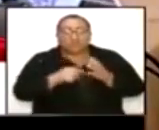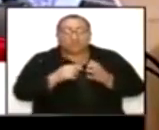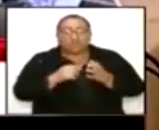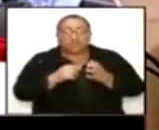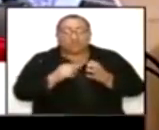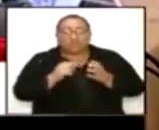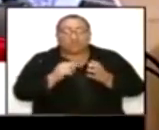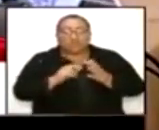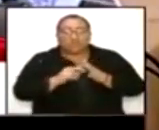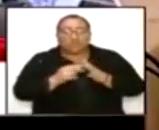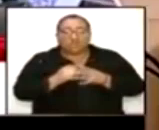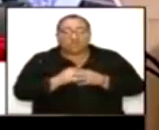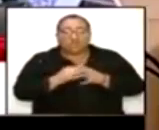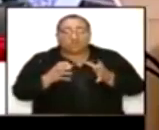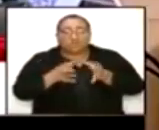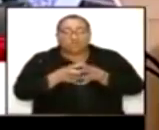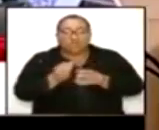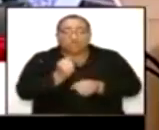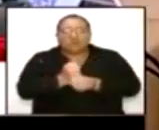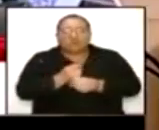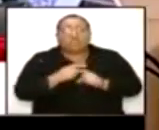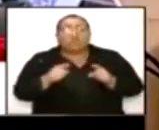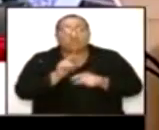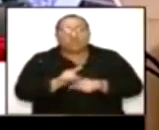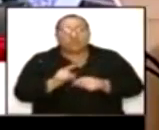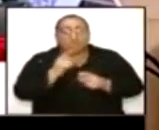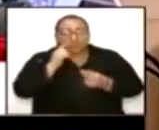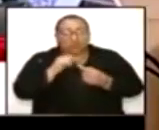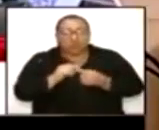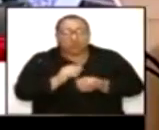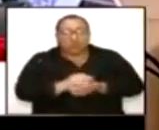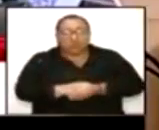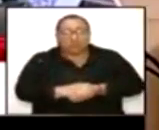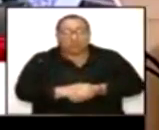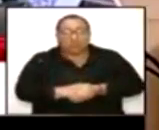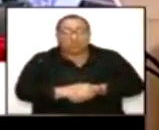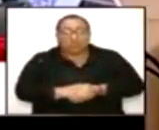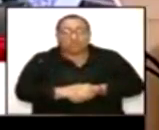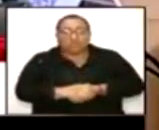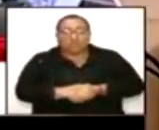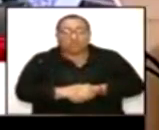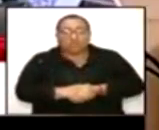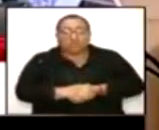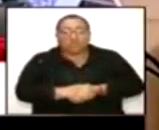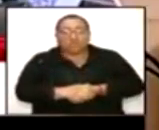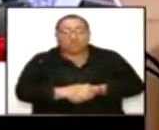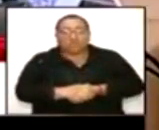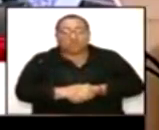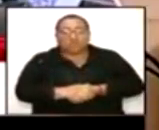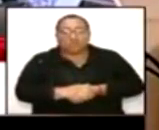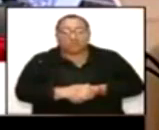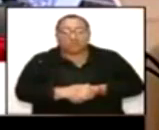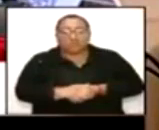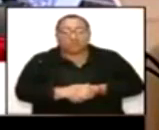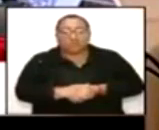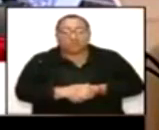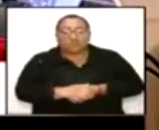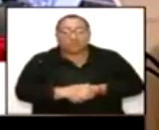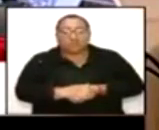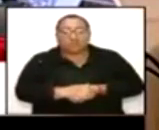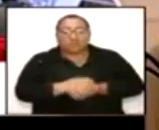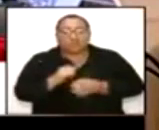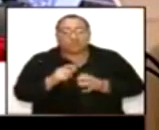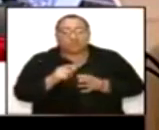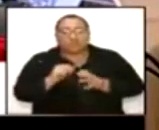particular a mujeres y a niñas víctimas de abusos sexuales. Y es una observación final que hace al Estado peruano en el 7 y 8